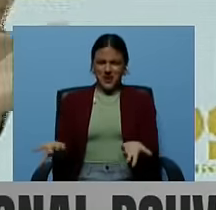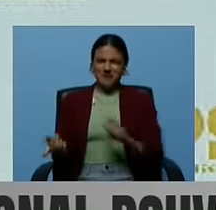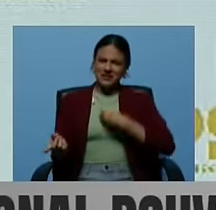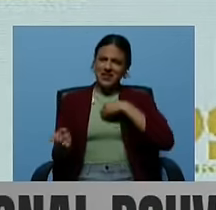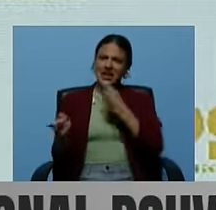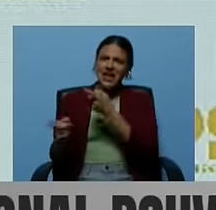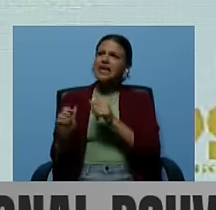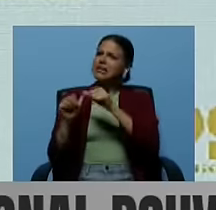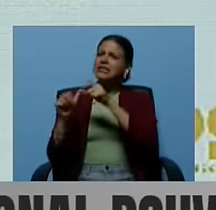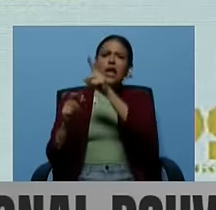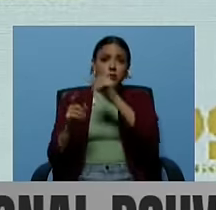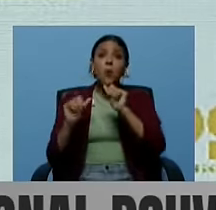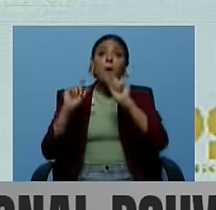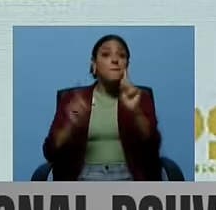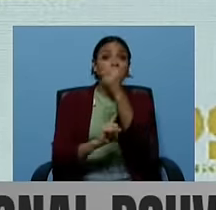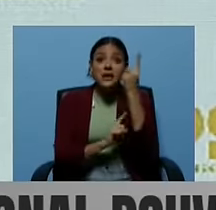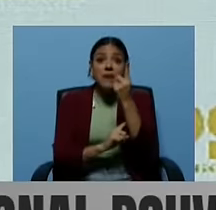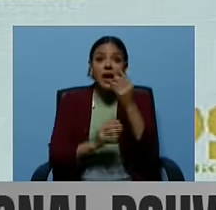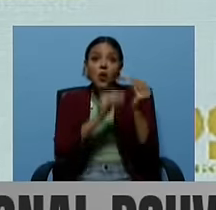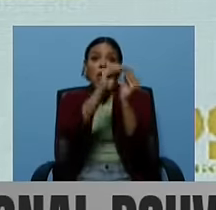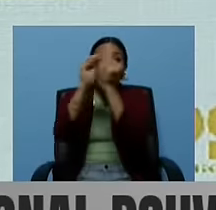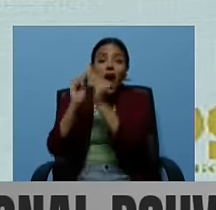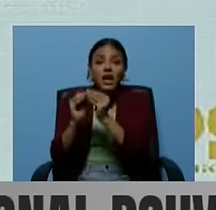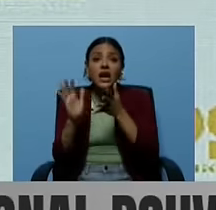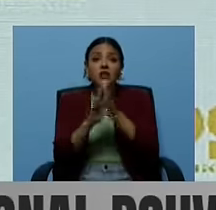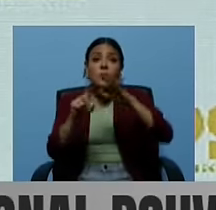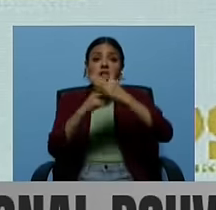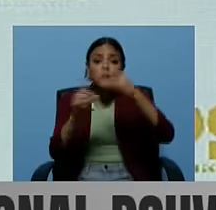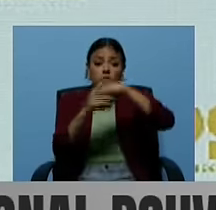Que amenace, que arregle los problemas en Argentina.